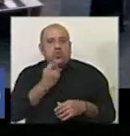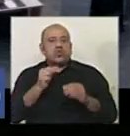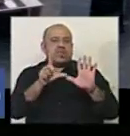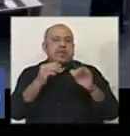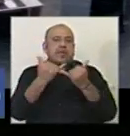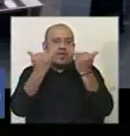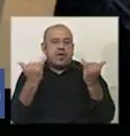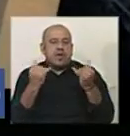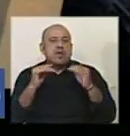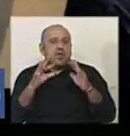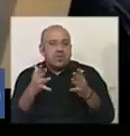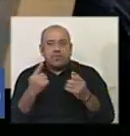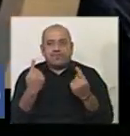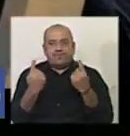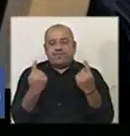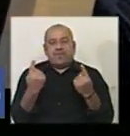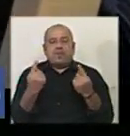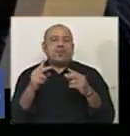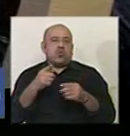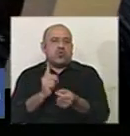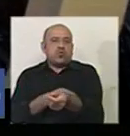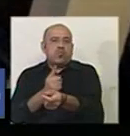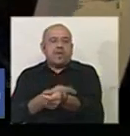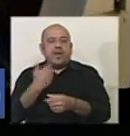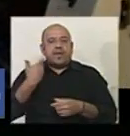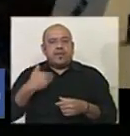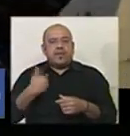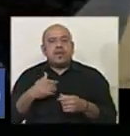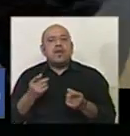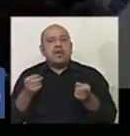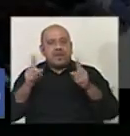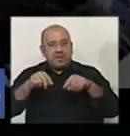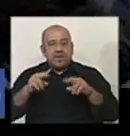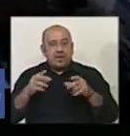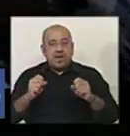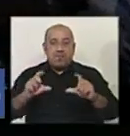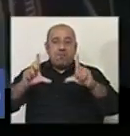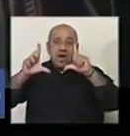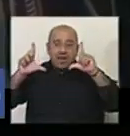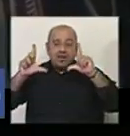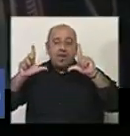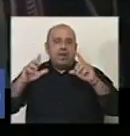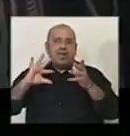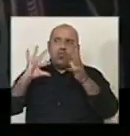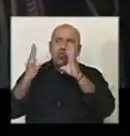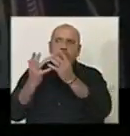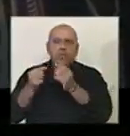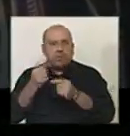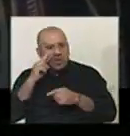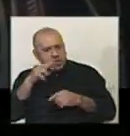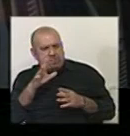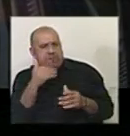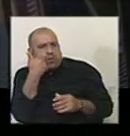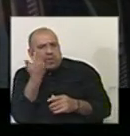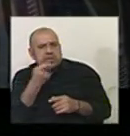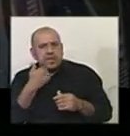Con la bipolaridad que ya se torna una costumbre, Argentina revierte la pésima imagen que dio al mundo luego del frustrado de River Boca y ahora vuelve